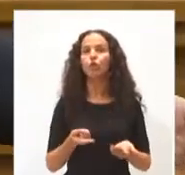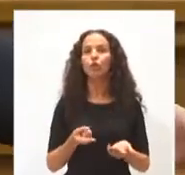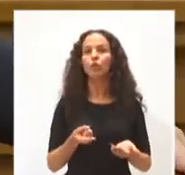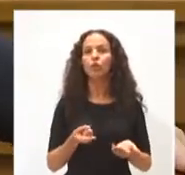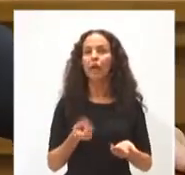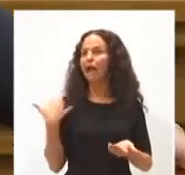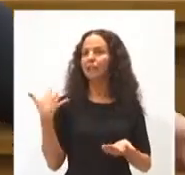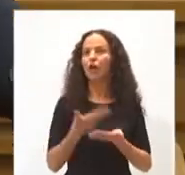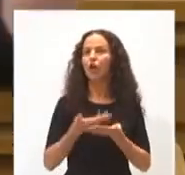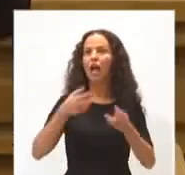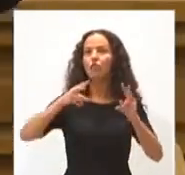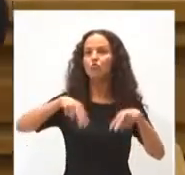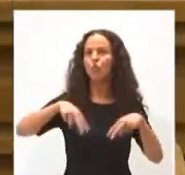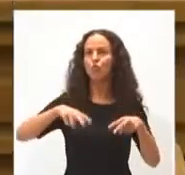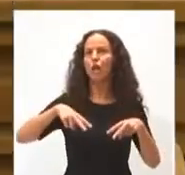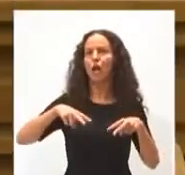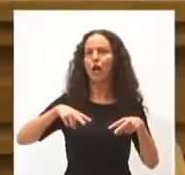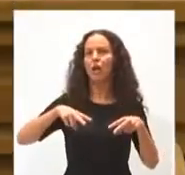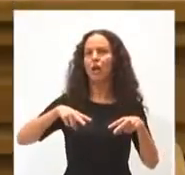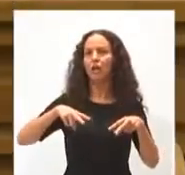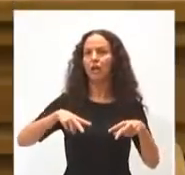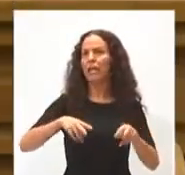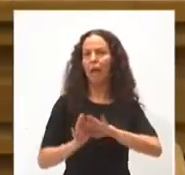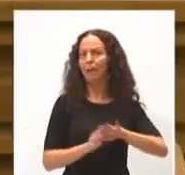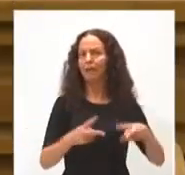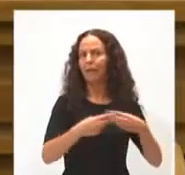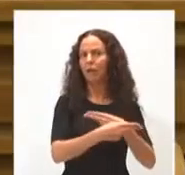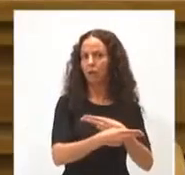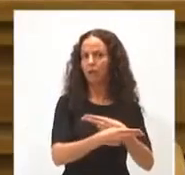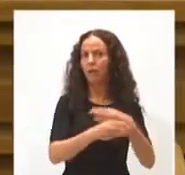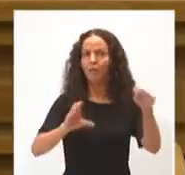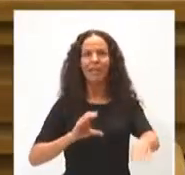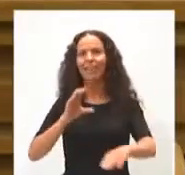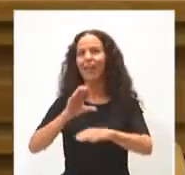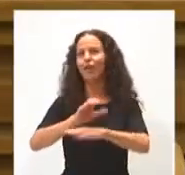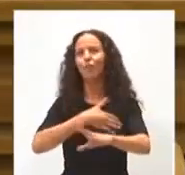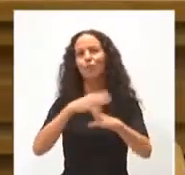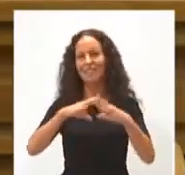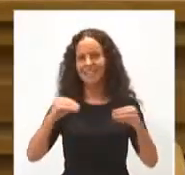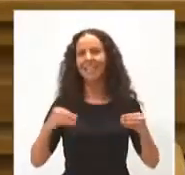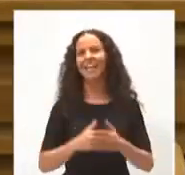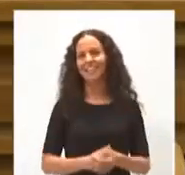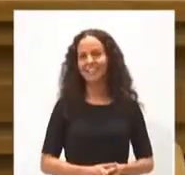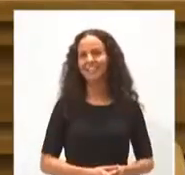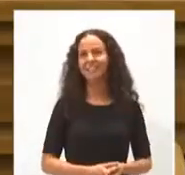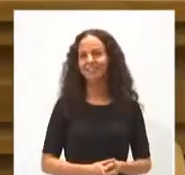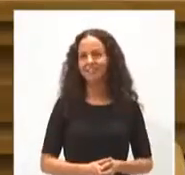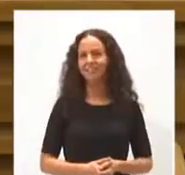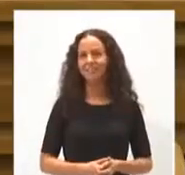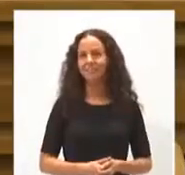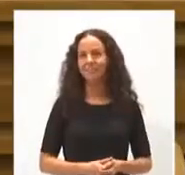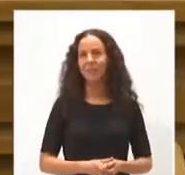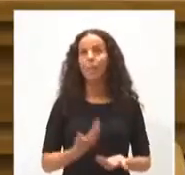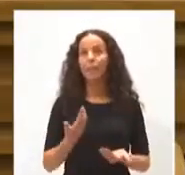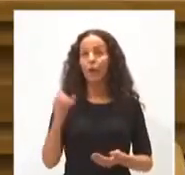nunca y desde luego reacción de uno de los recortes la financiación a la universidad manteniendo manteniendo los grados